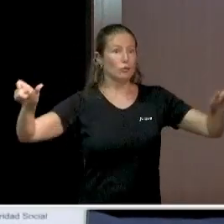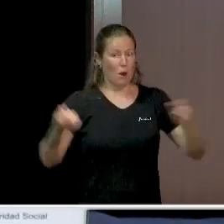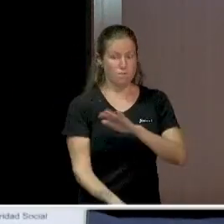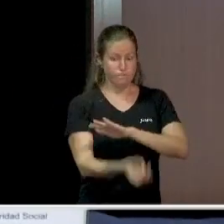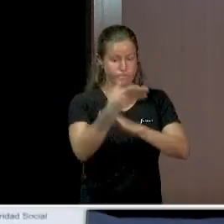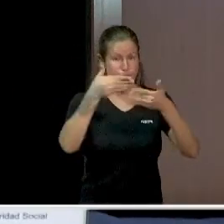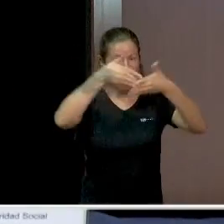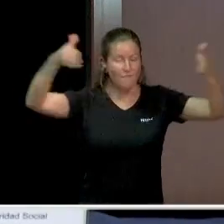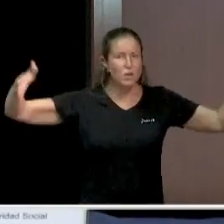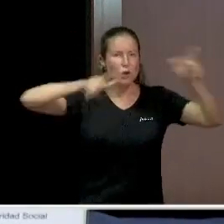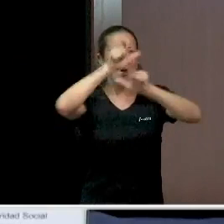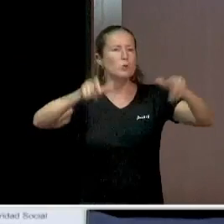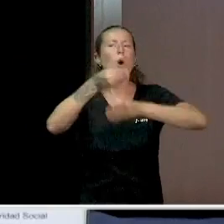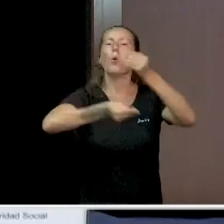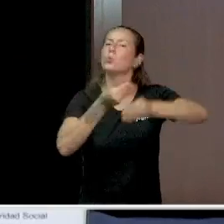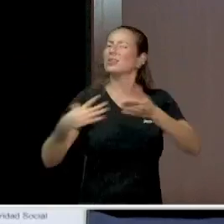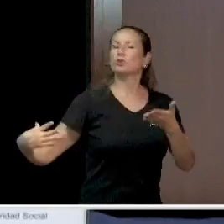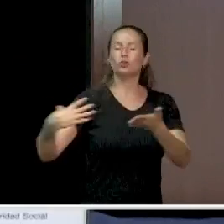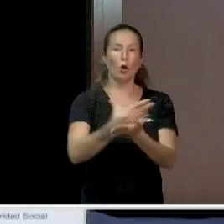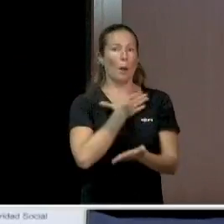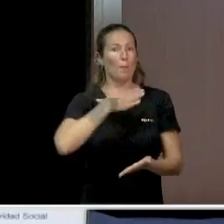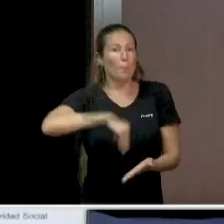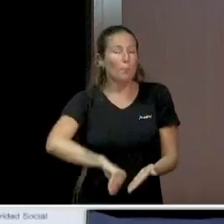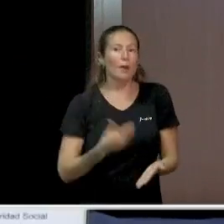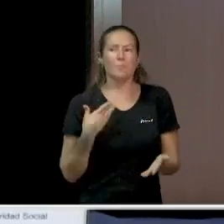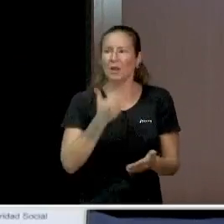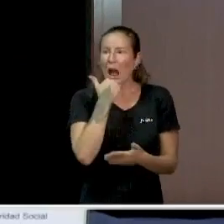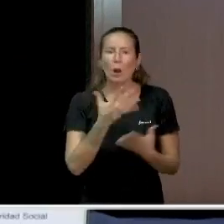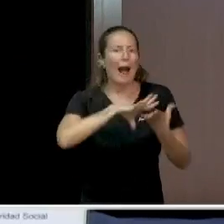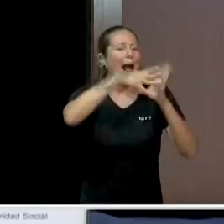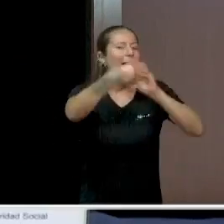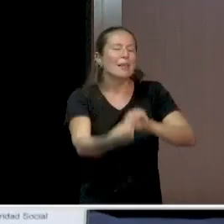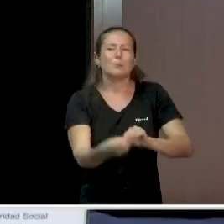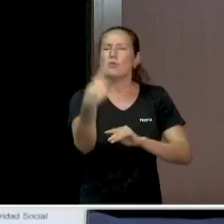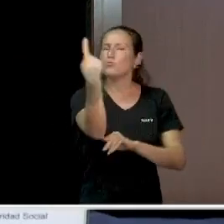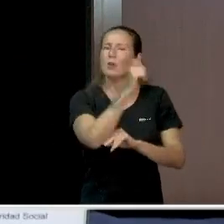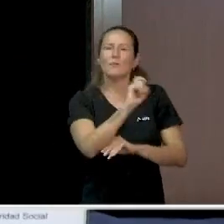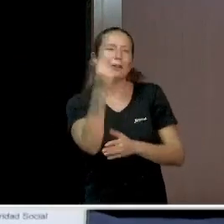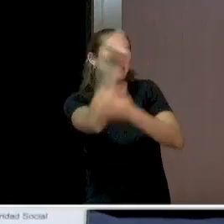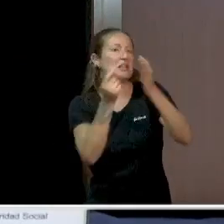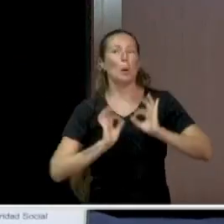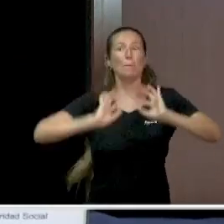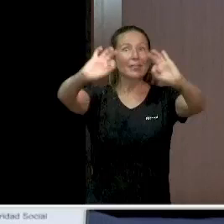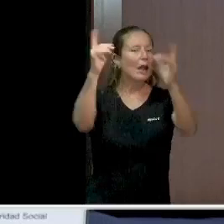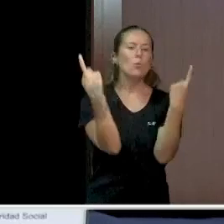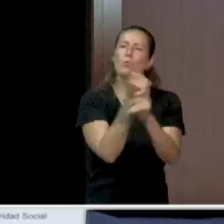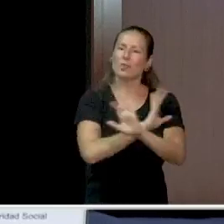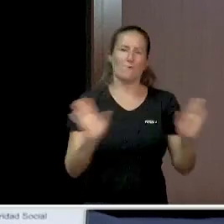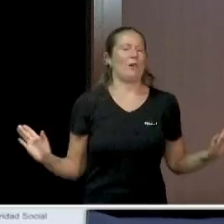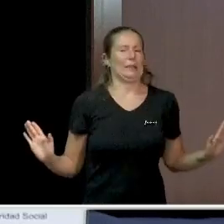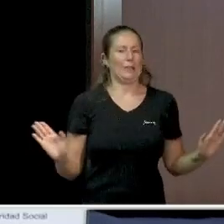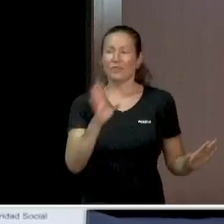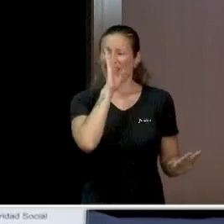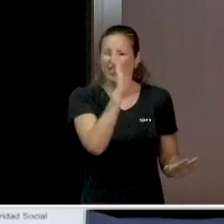en la mayor medida posible, sin necesidad de adaptación ni diseño especializado. Es decir, que